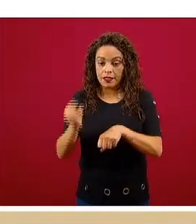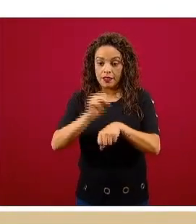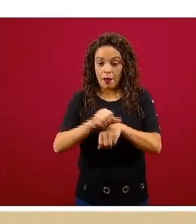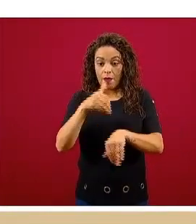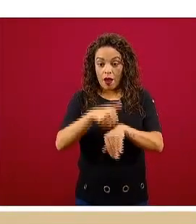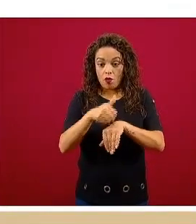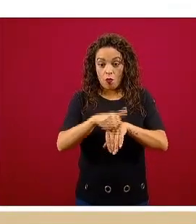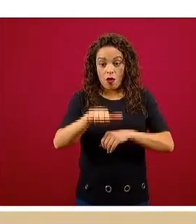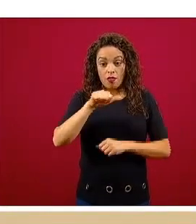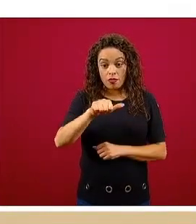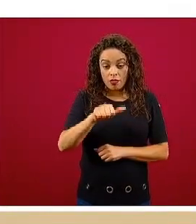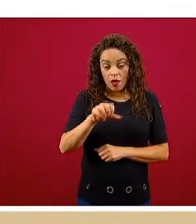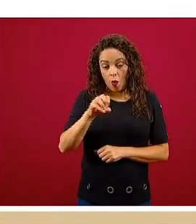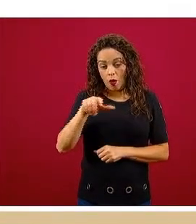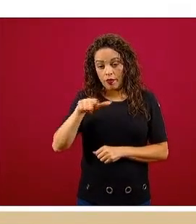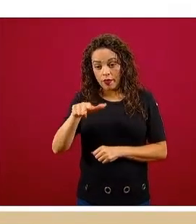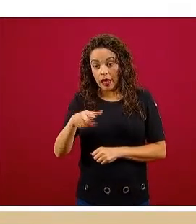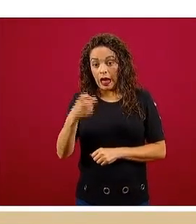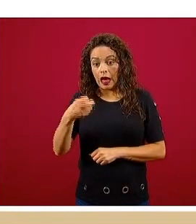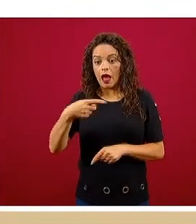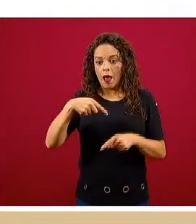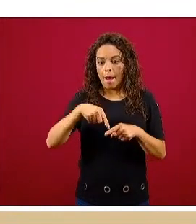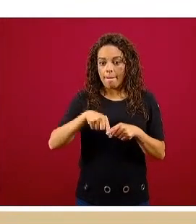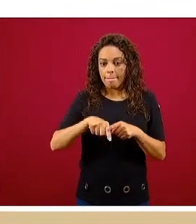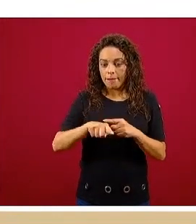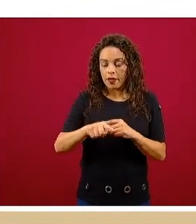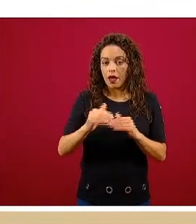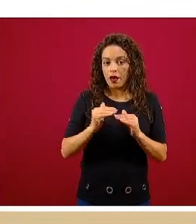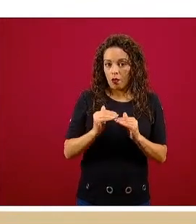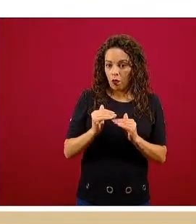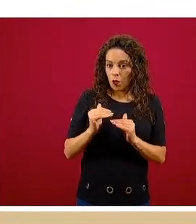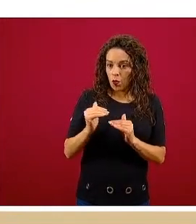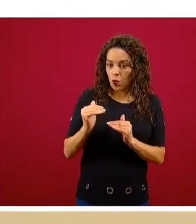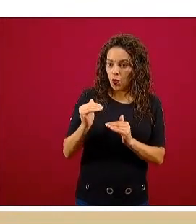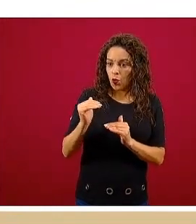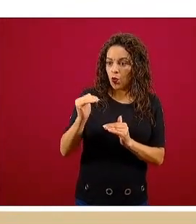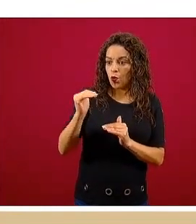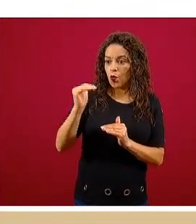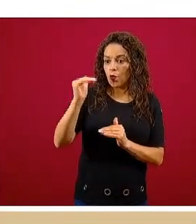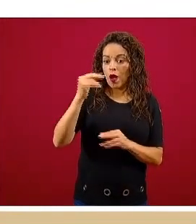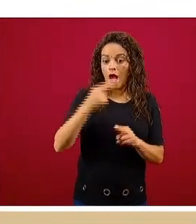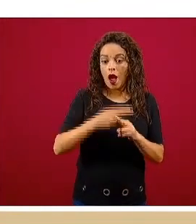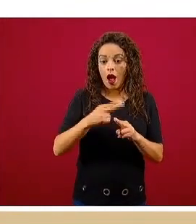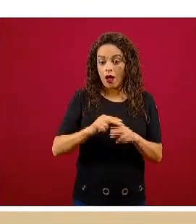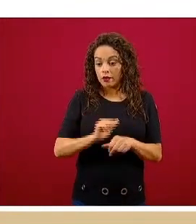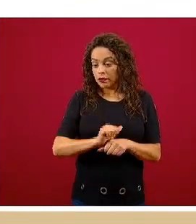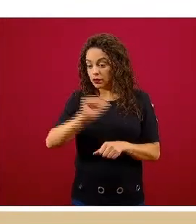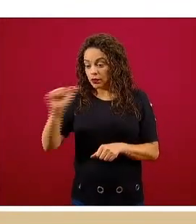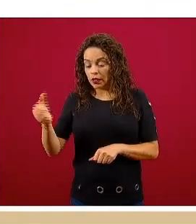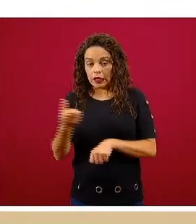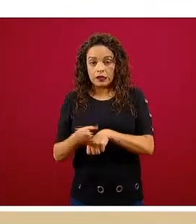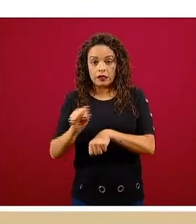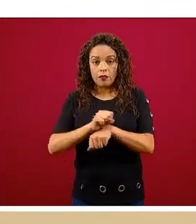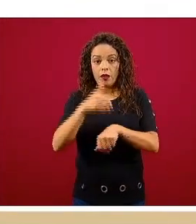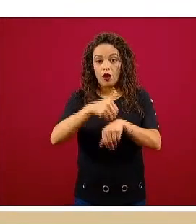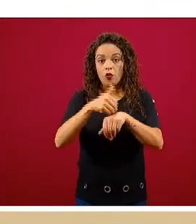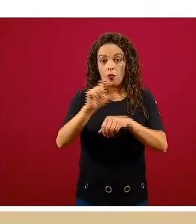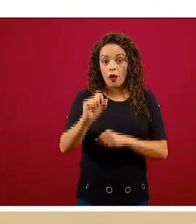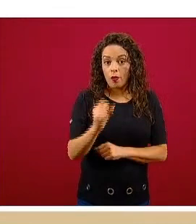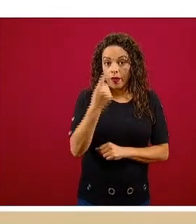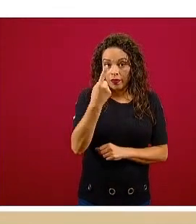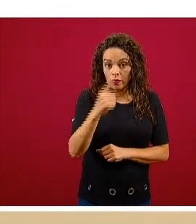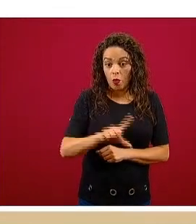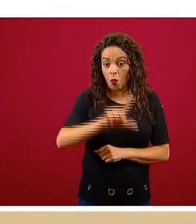16, 17, en donde va a tener una tendencia ascendente prácticamente hasta la 21. Luego viene prácticamente